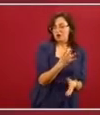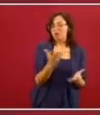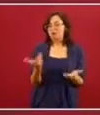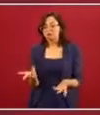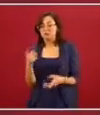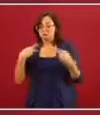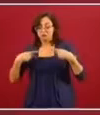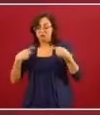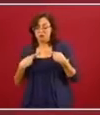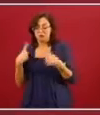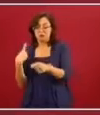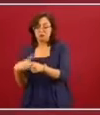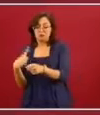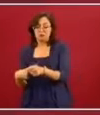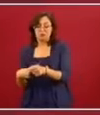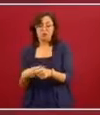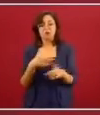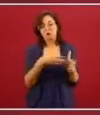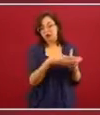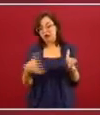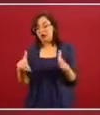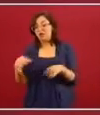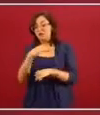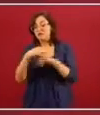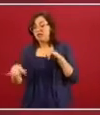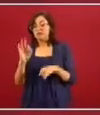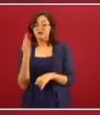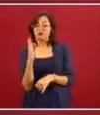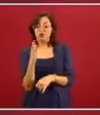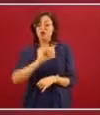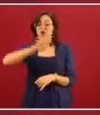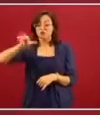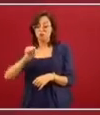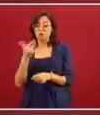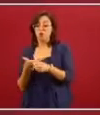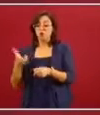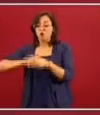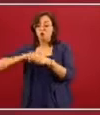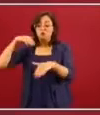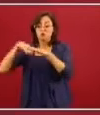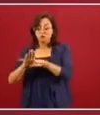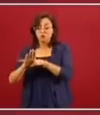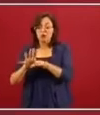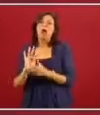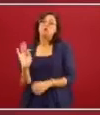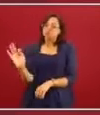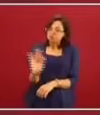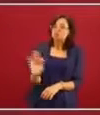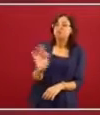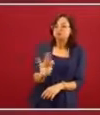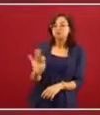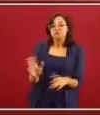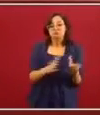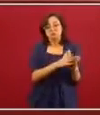enfermó al final del mes y posteriormente permaneció hospitalizado, sería factible